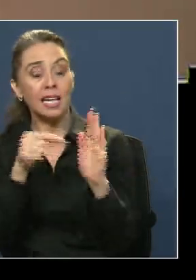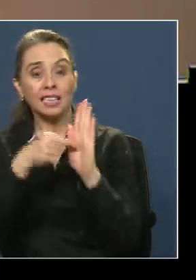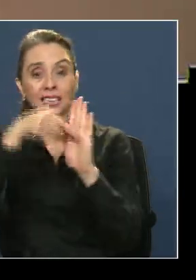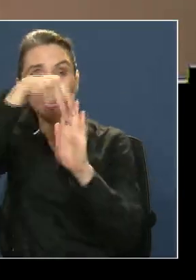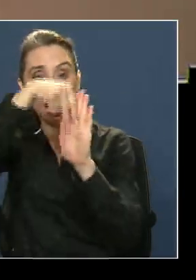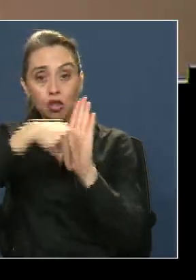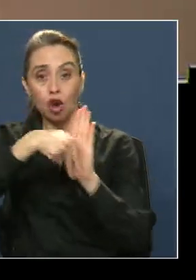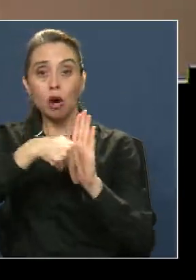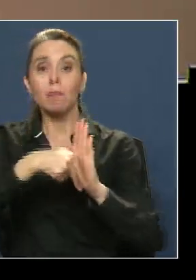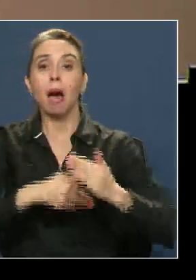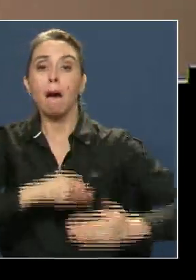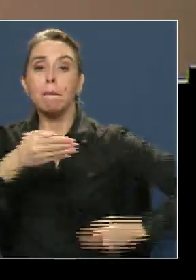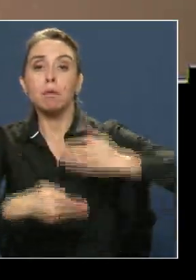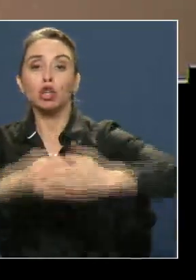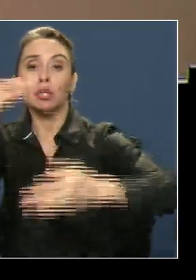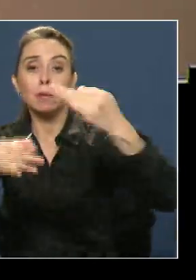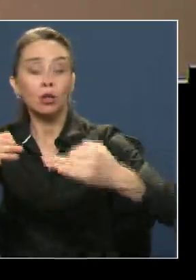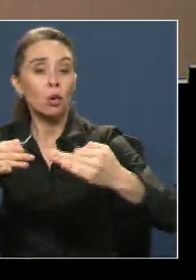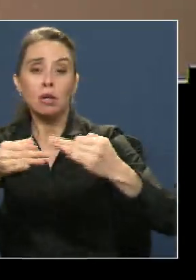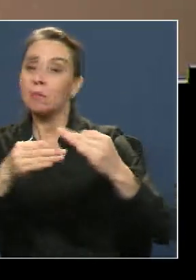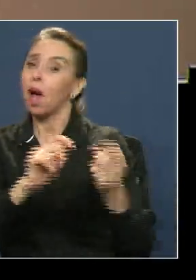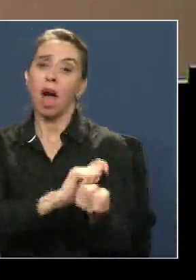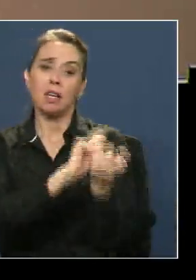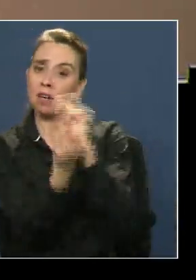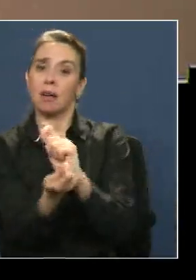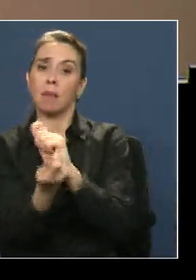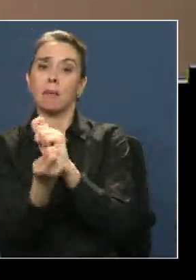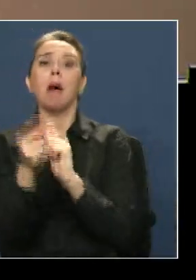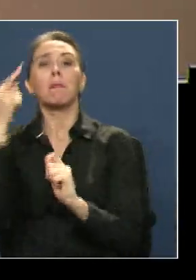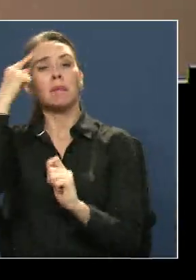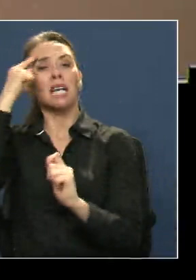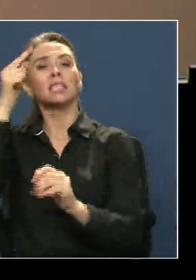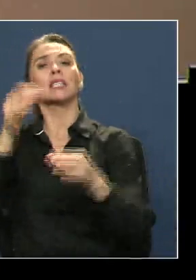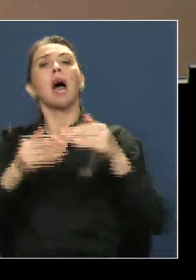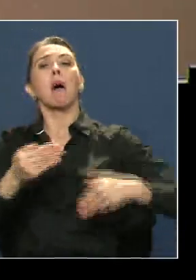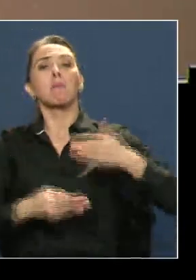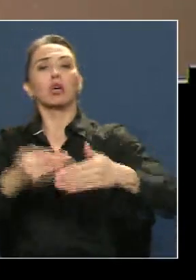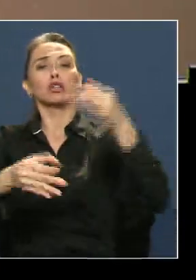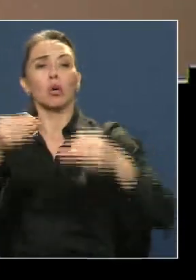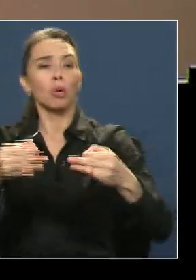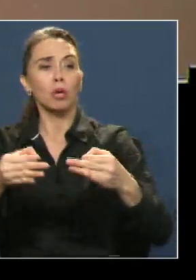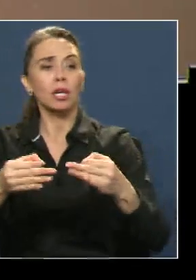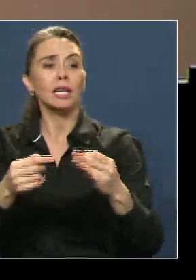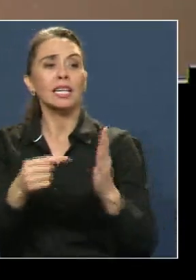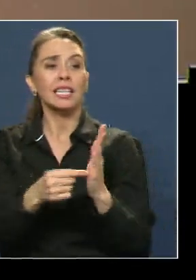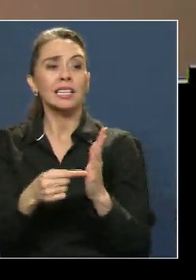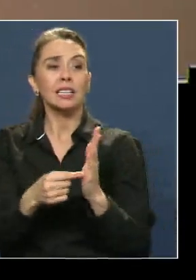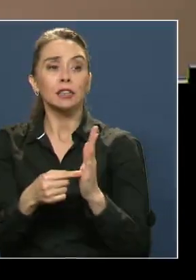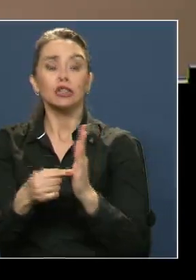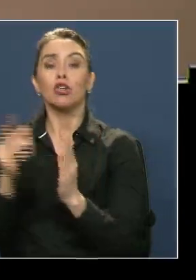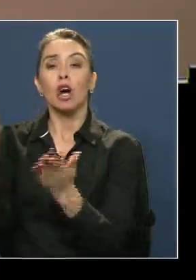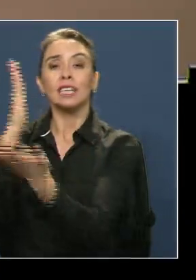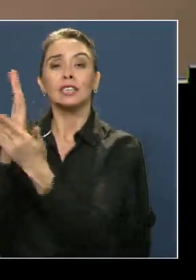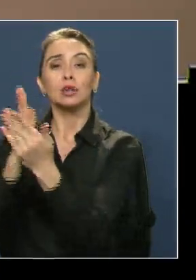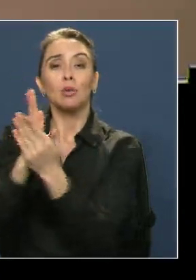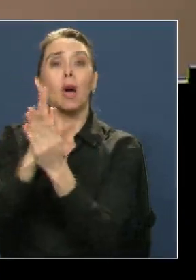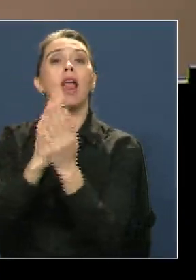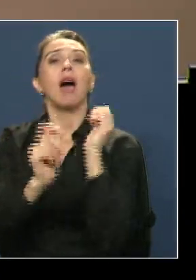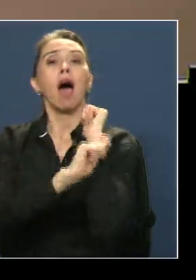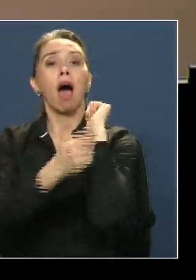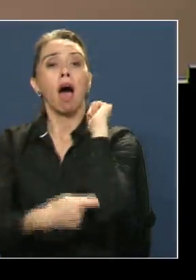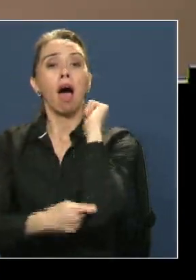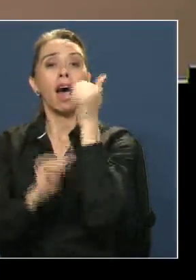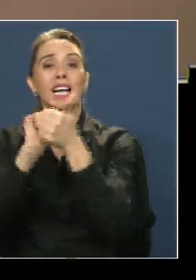normas de procedimiento que para algunos no pudieran ser solo procedimiento, que transgrede el principio tan grande que uno le enseña en la Escuela de Derecho que tiene que ver